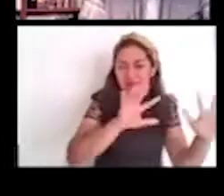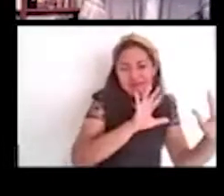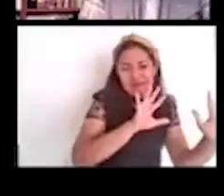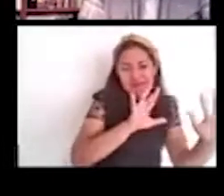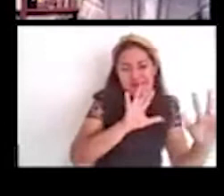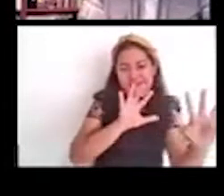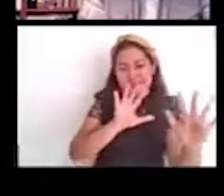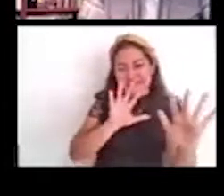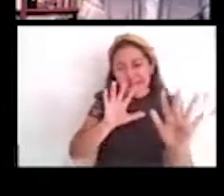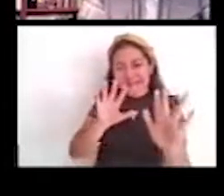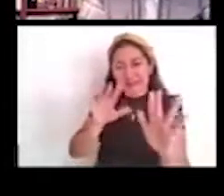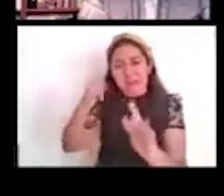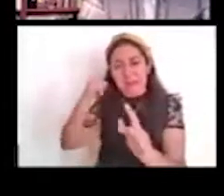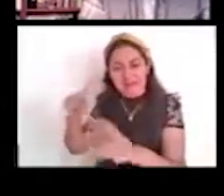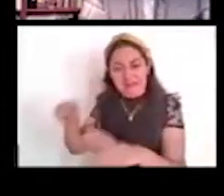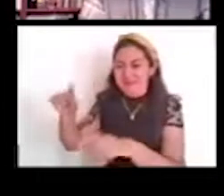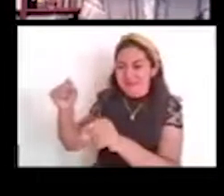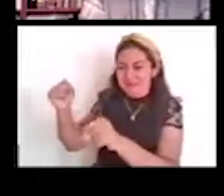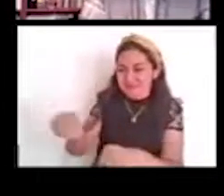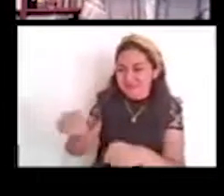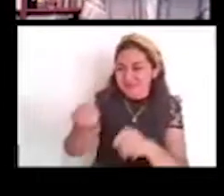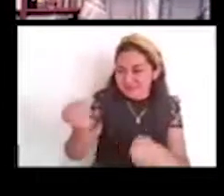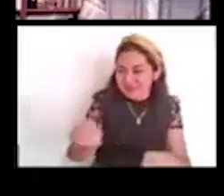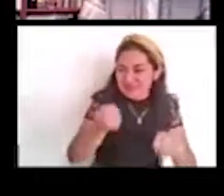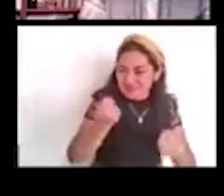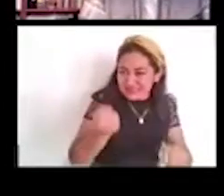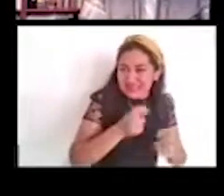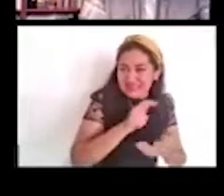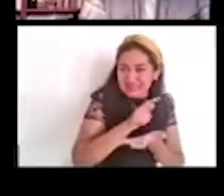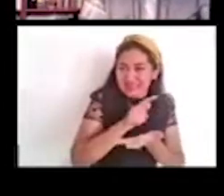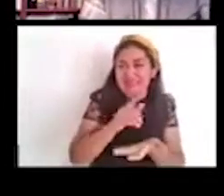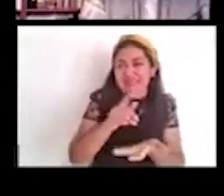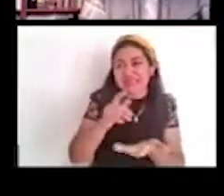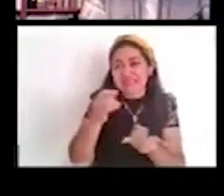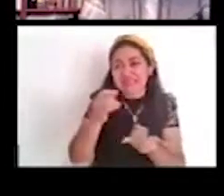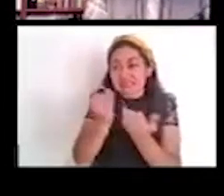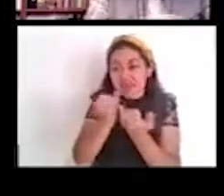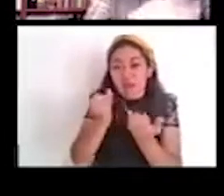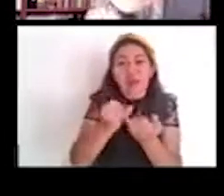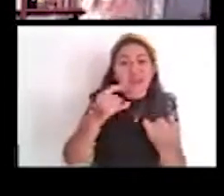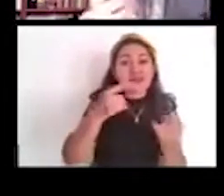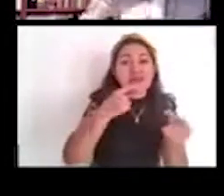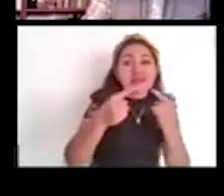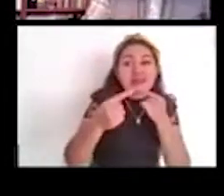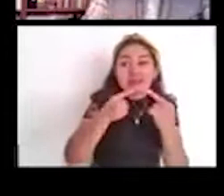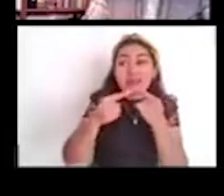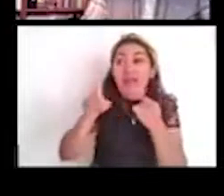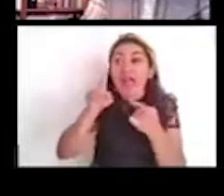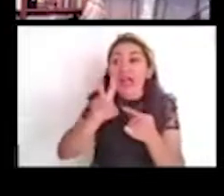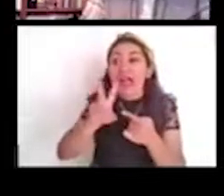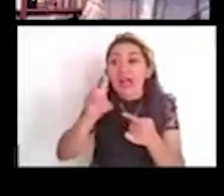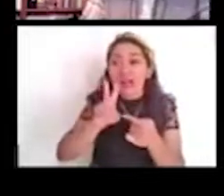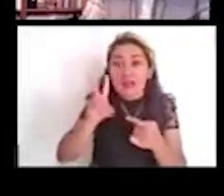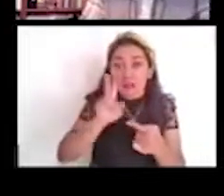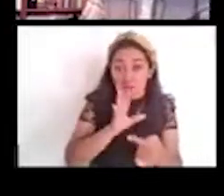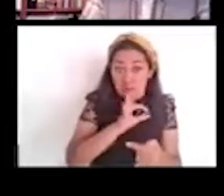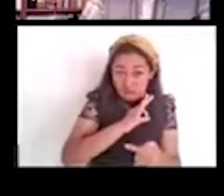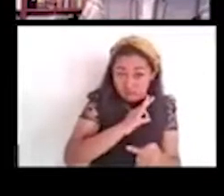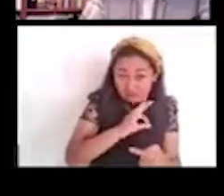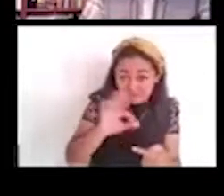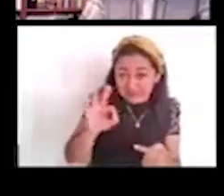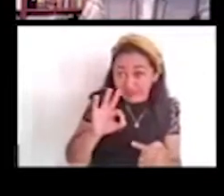experiencia de su historia urbana, ¿no?, la posibilidad de resolver no